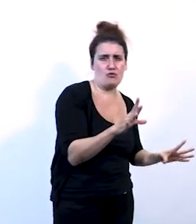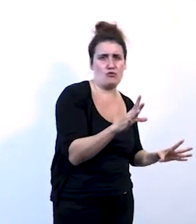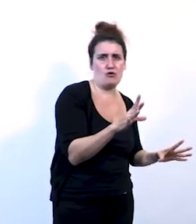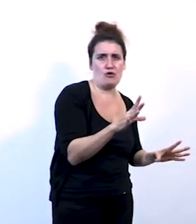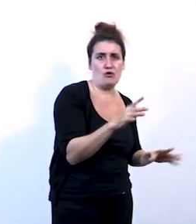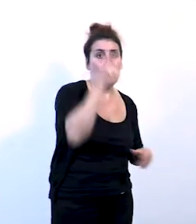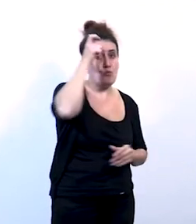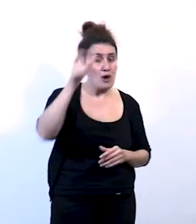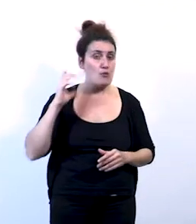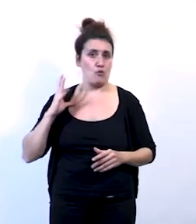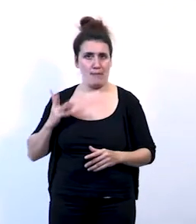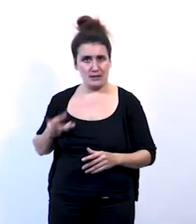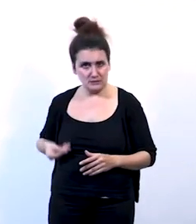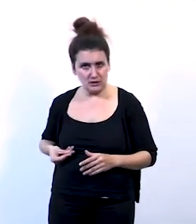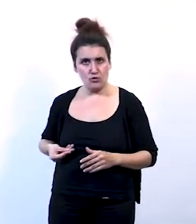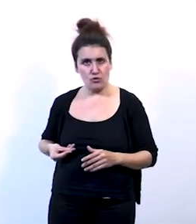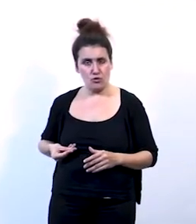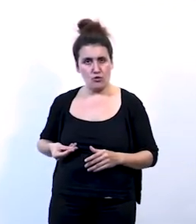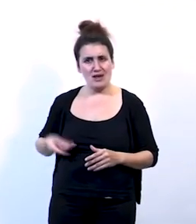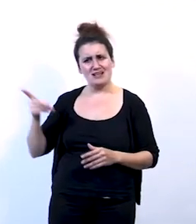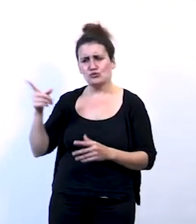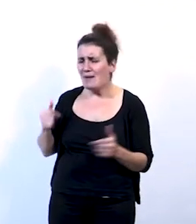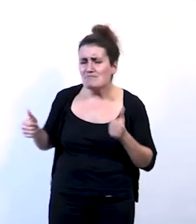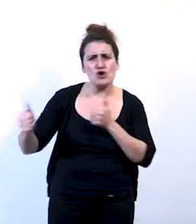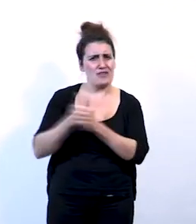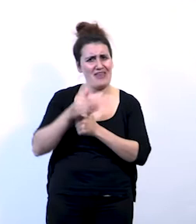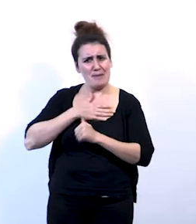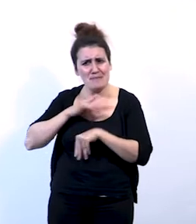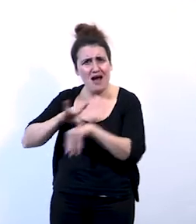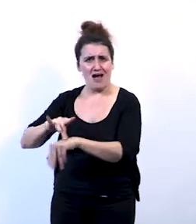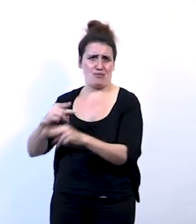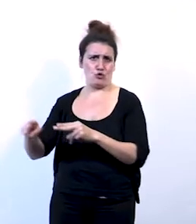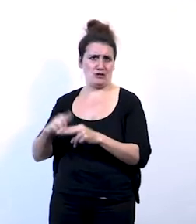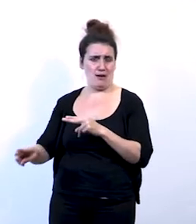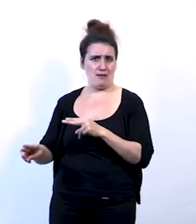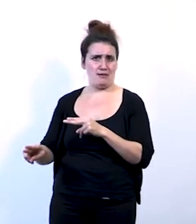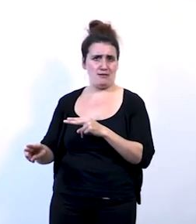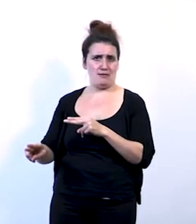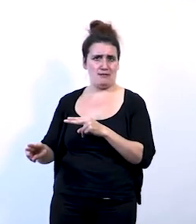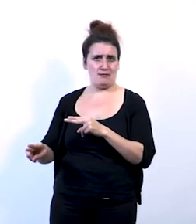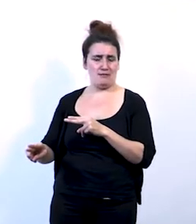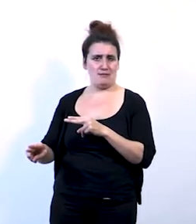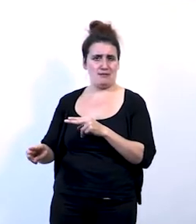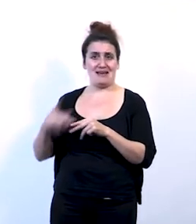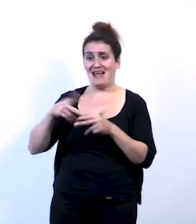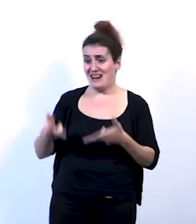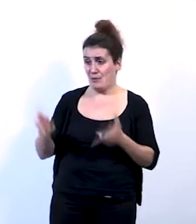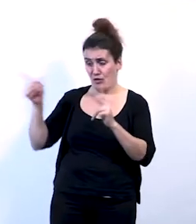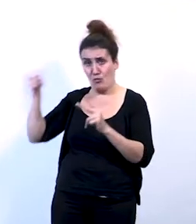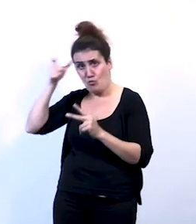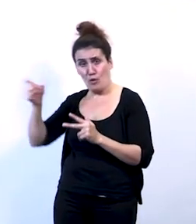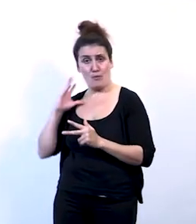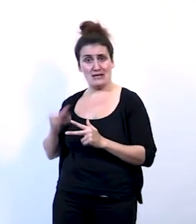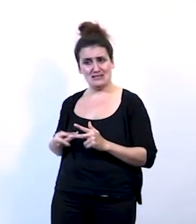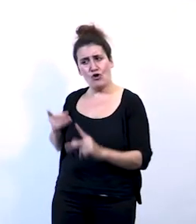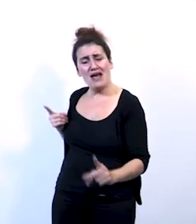el pueblo palestino es una prioridad de mi agenda política, que la liberación de este pueblo y